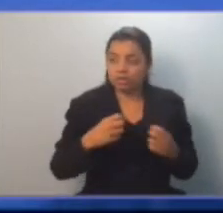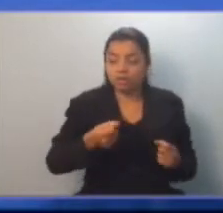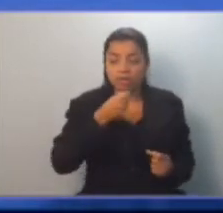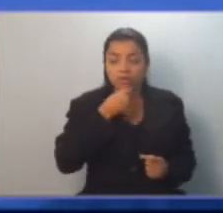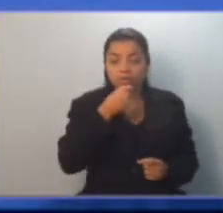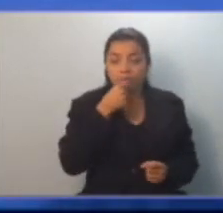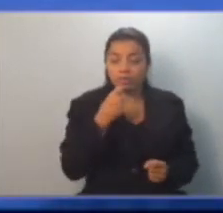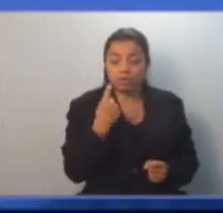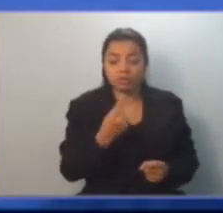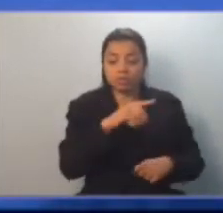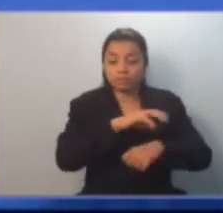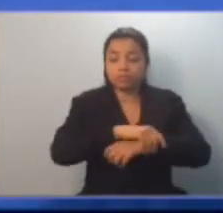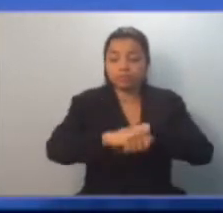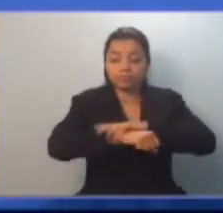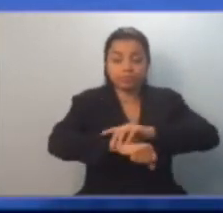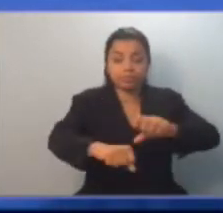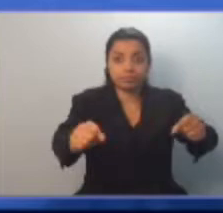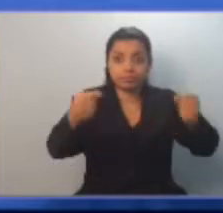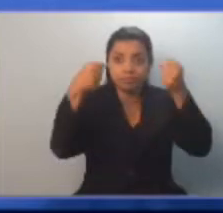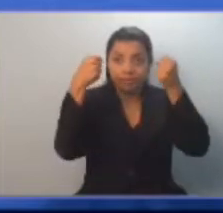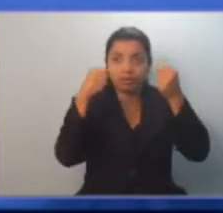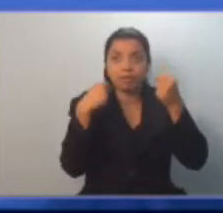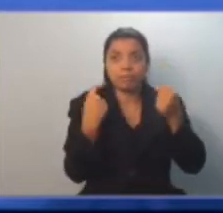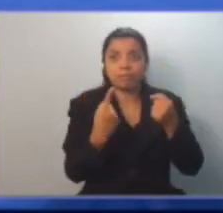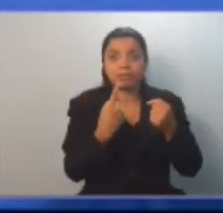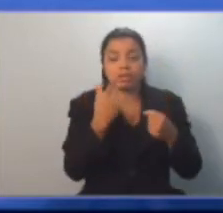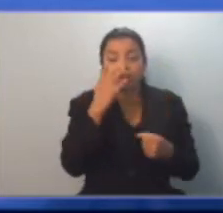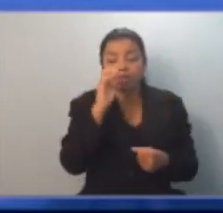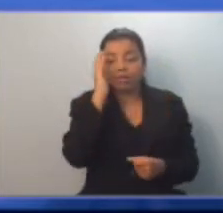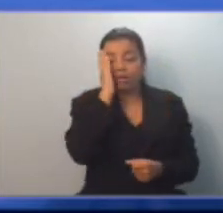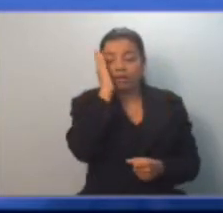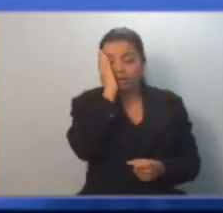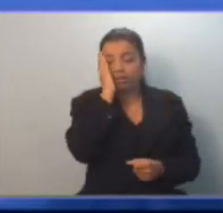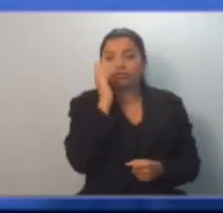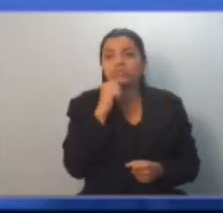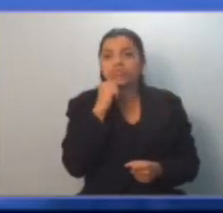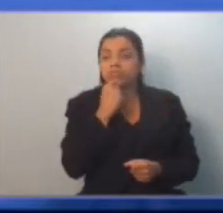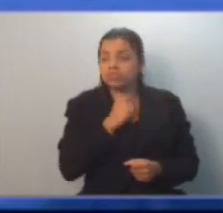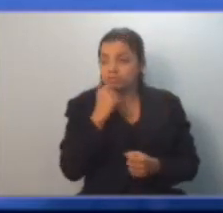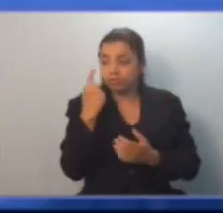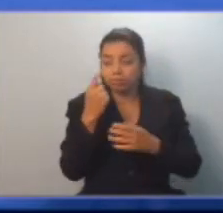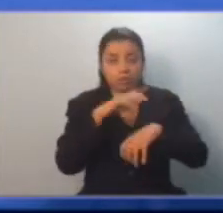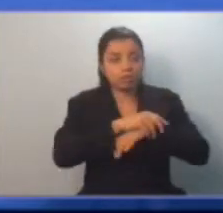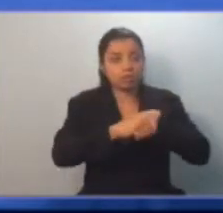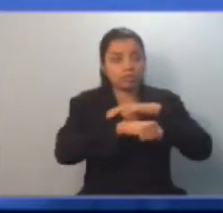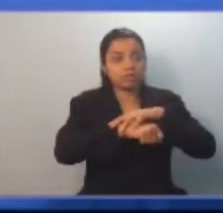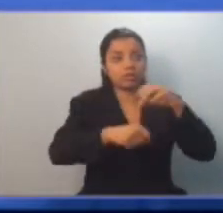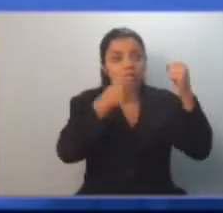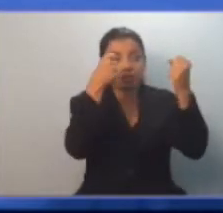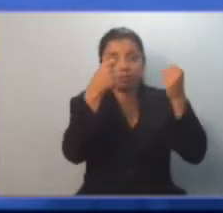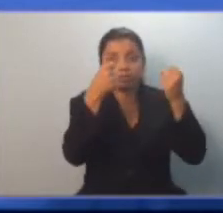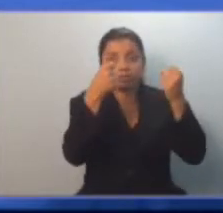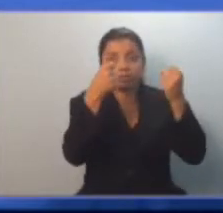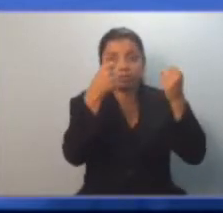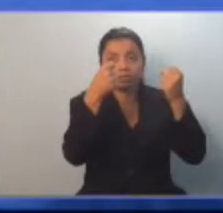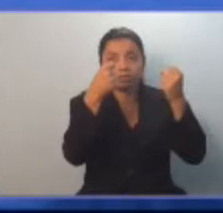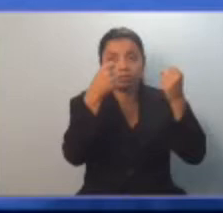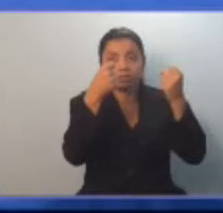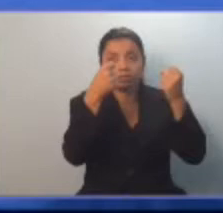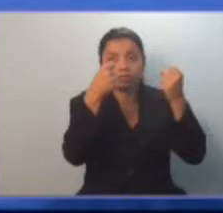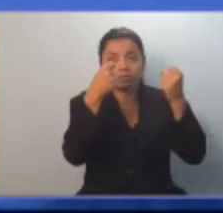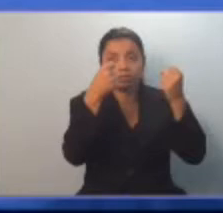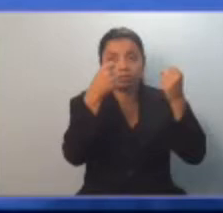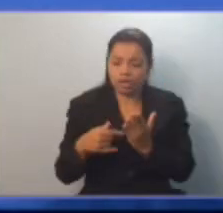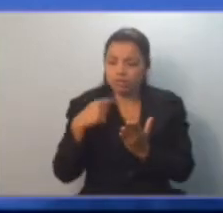de personas detenidas donde todo el mundo pueda saber y tener, si en todo el país, dentro de las instituciones que he